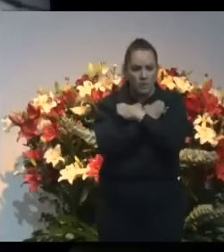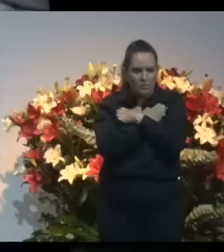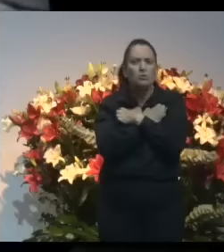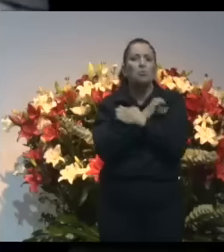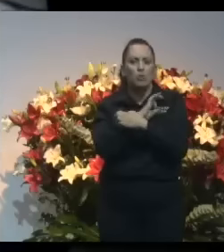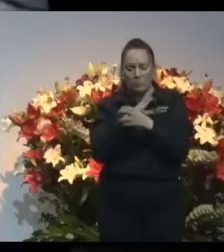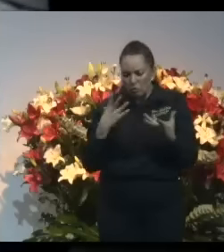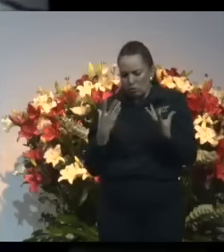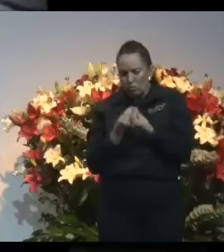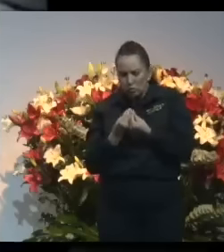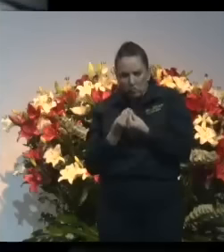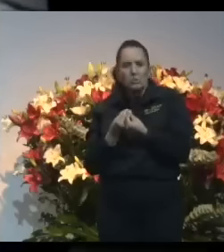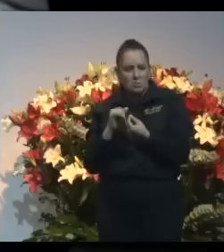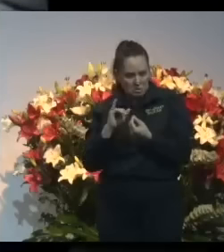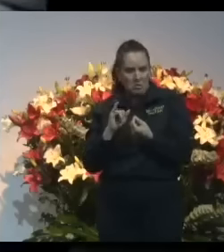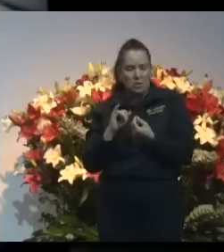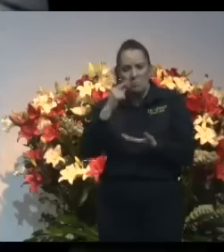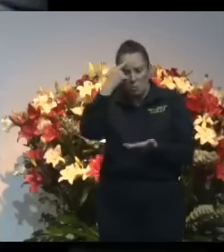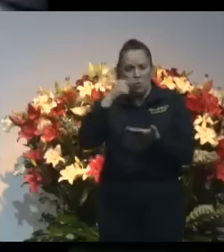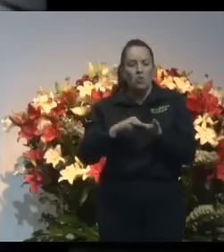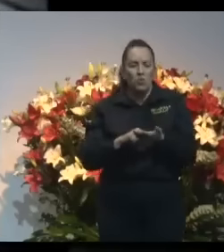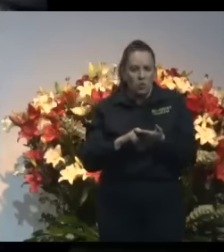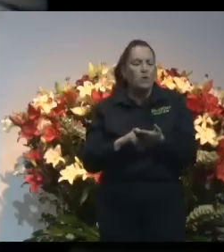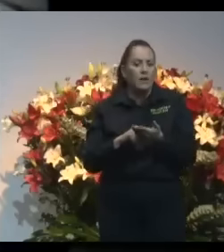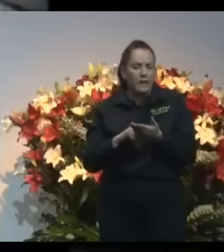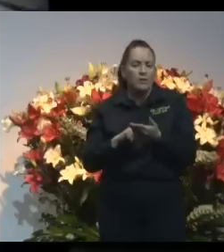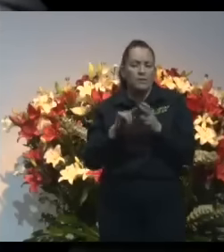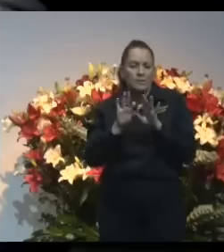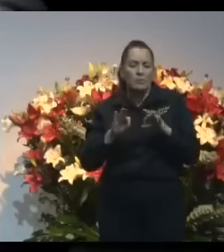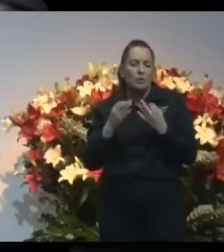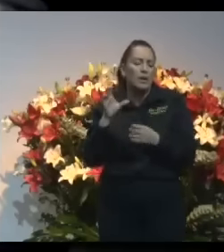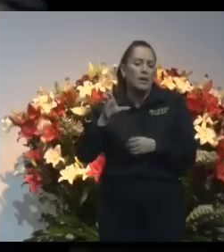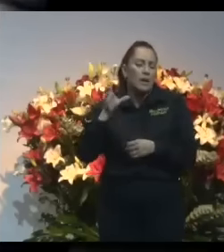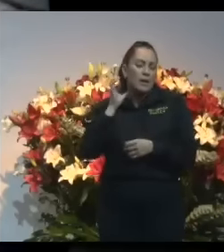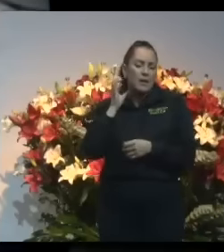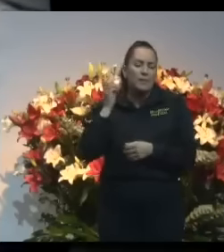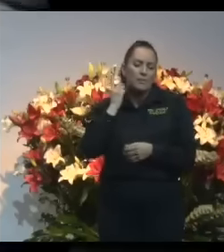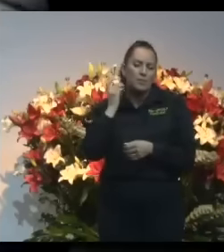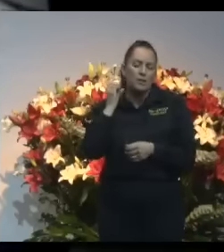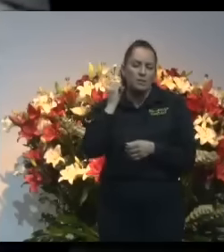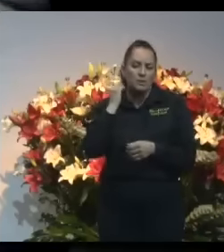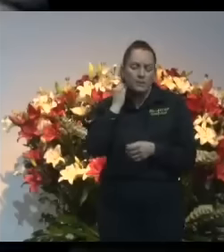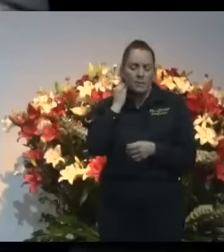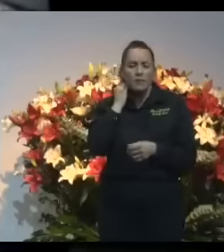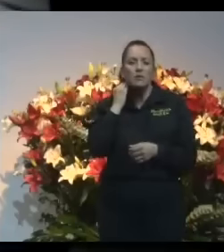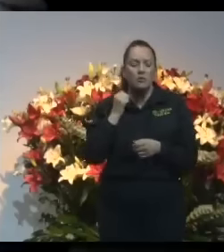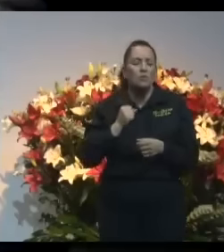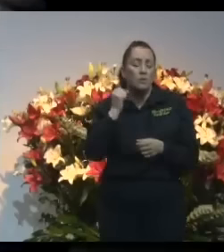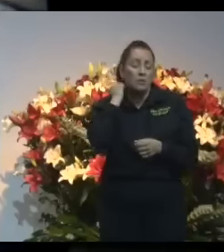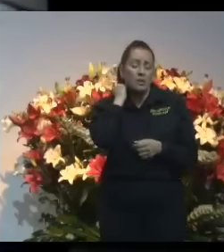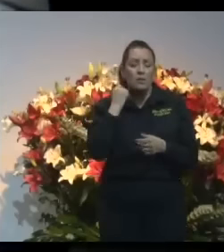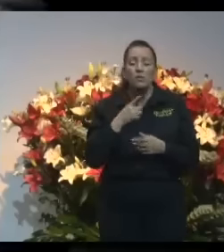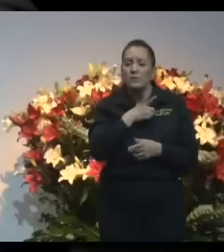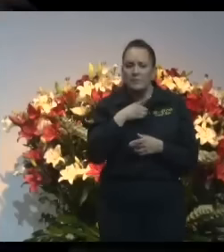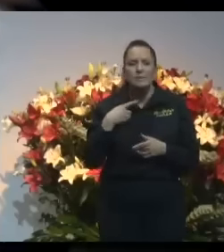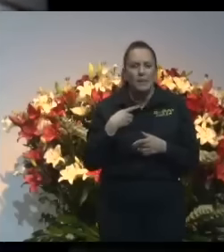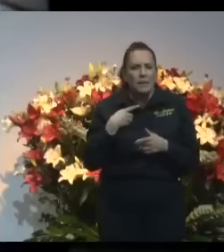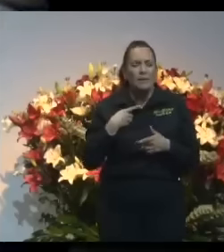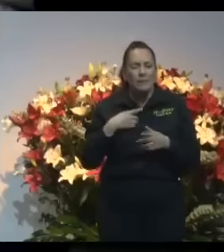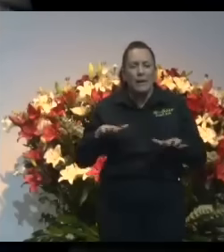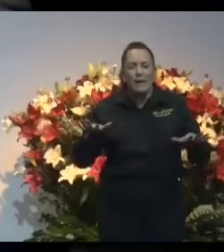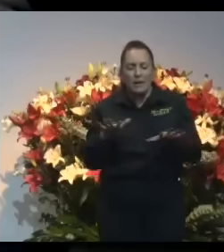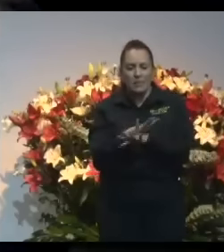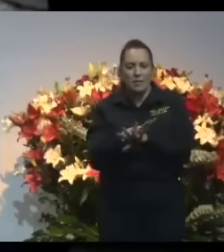Entonces, yo sí creo que el Congreso tendría una dinámica distinta, porque en lugar de apostarle a la división, yo le apostaría